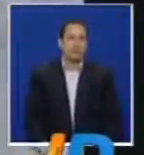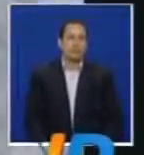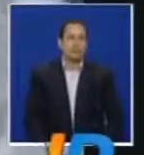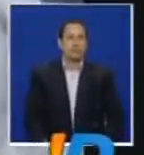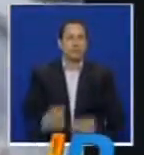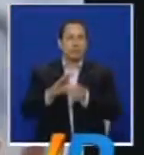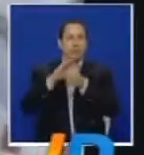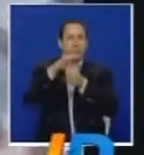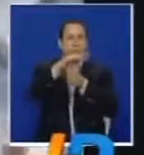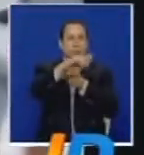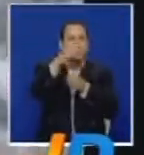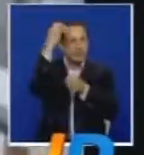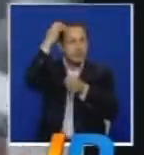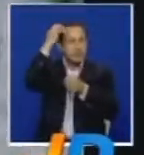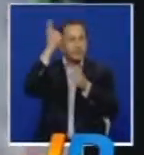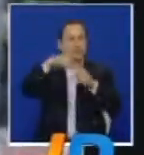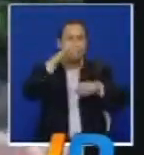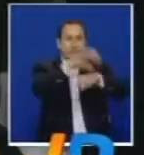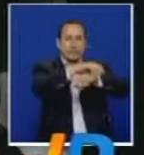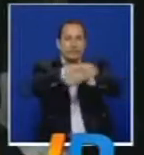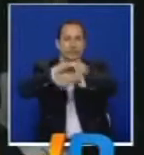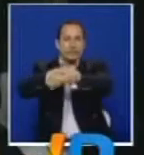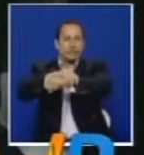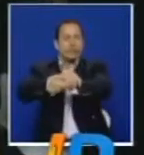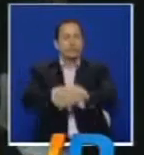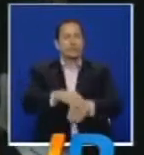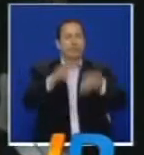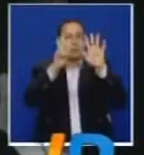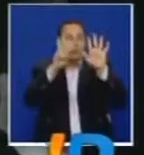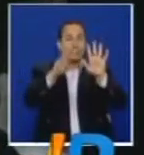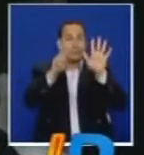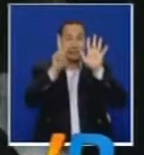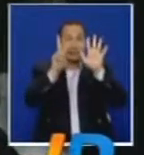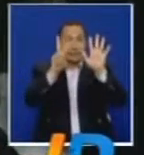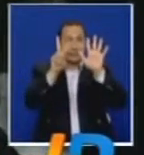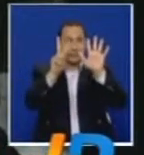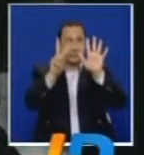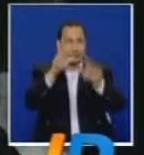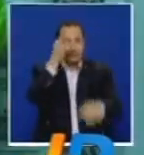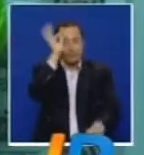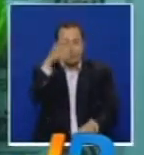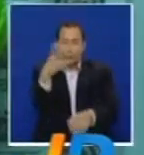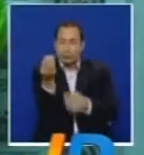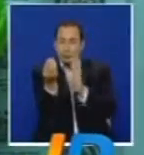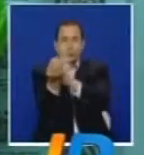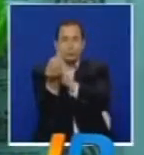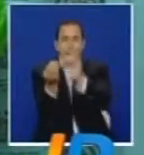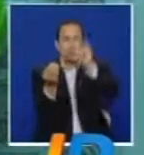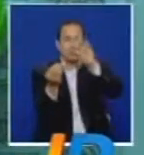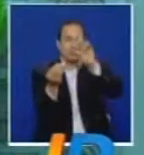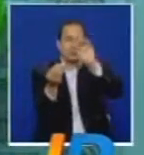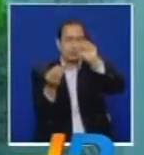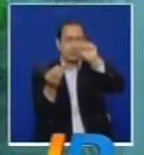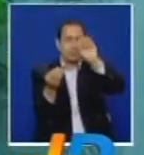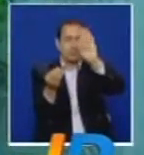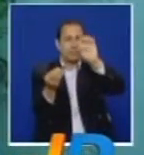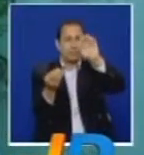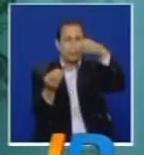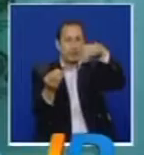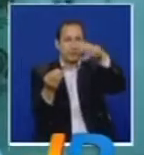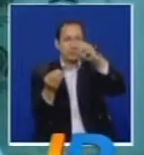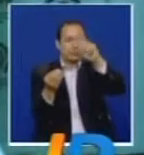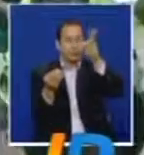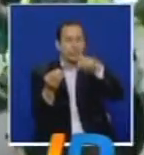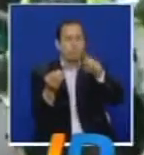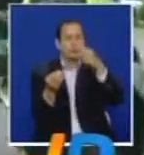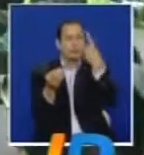En Buenaventura y Cartago fueron capturadas 8 personas. 7 de ellas presuntamente pertenecerían a la banda criminal Los Urabeños y uno más de Los Rastrojos.